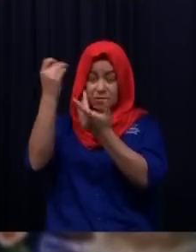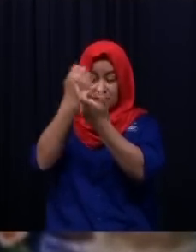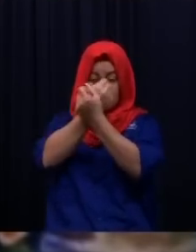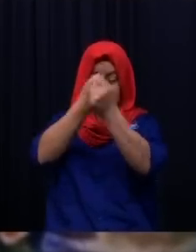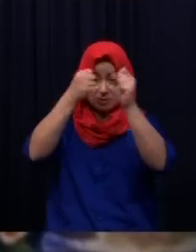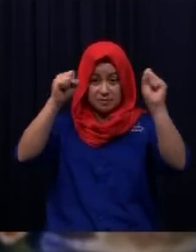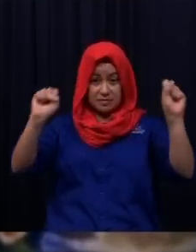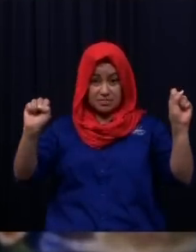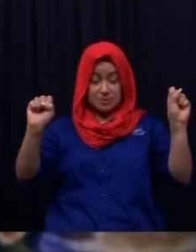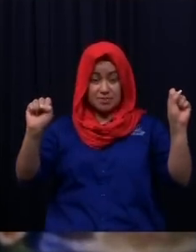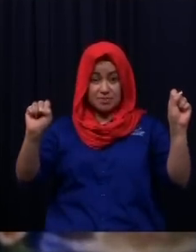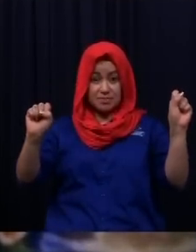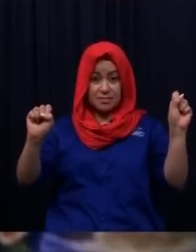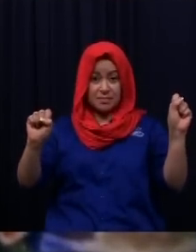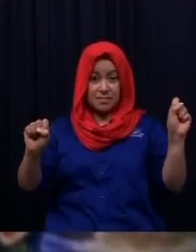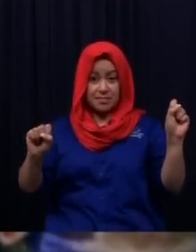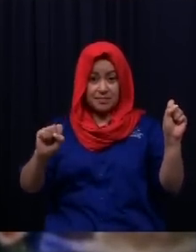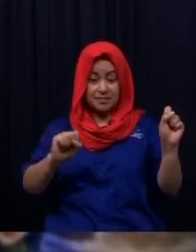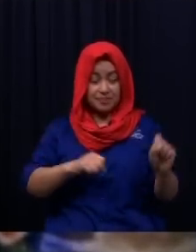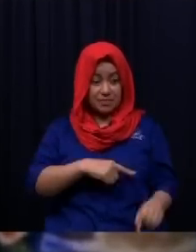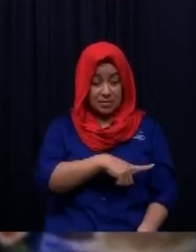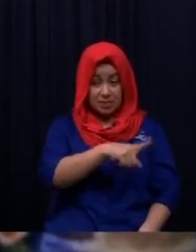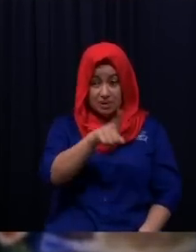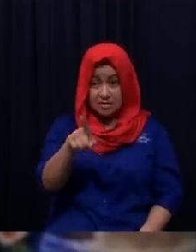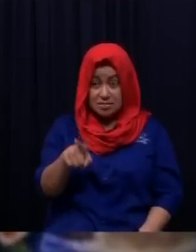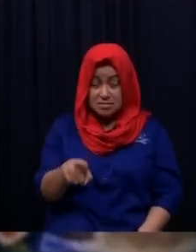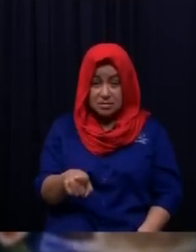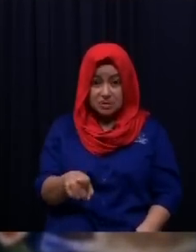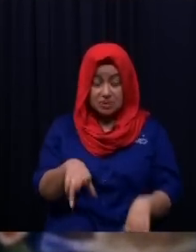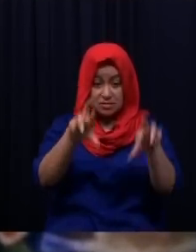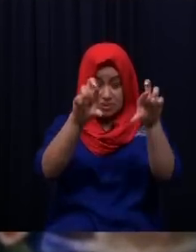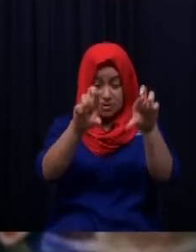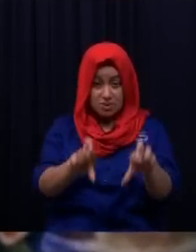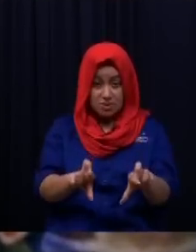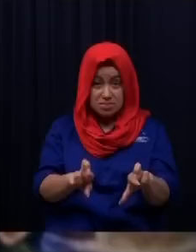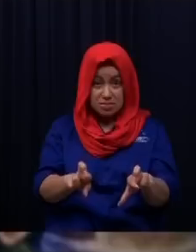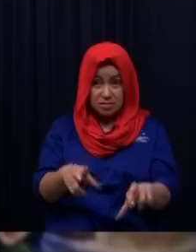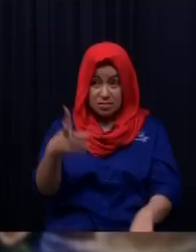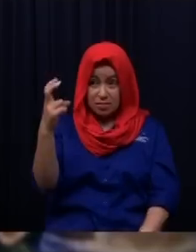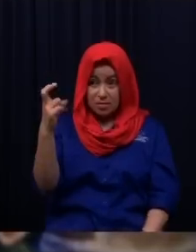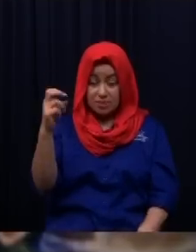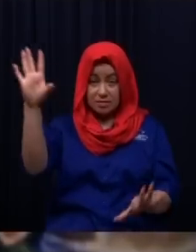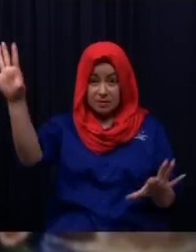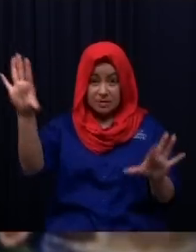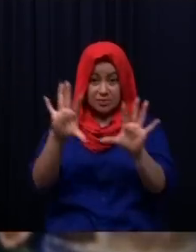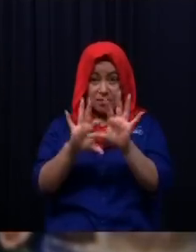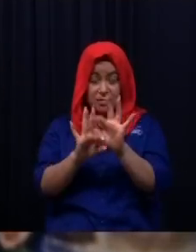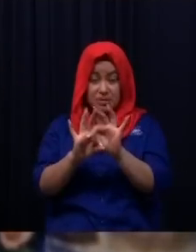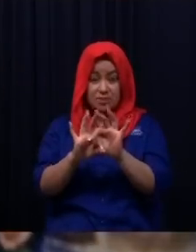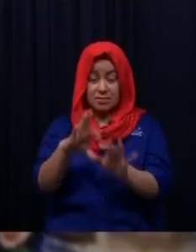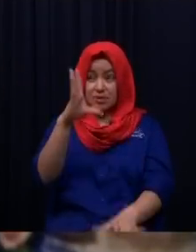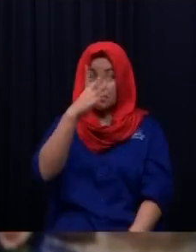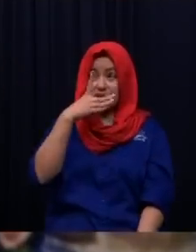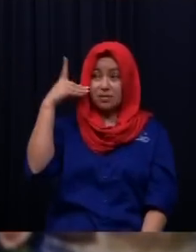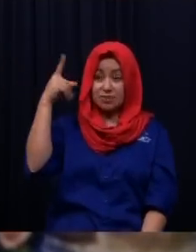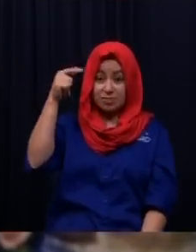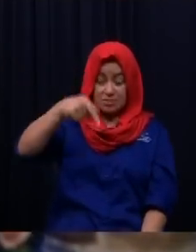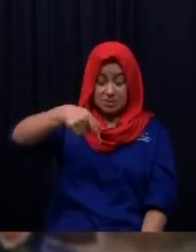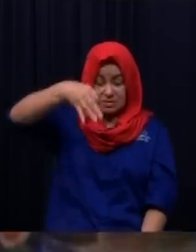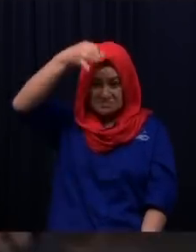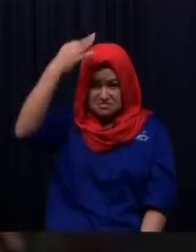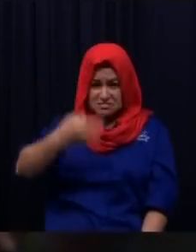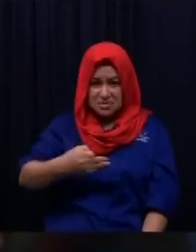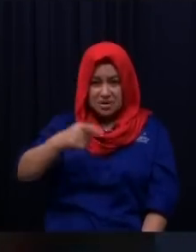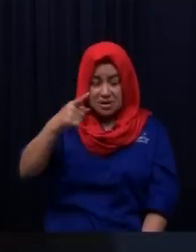salvación. Y aquellas personas que quieren reconciliar, este es tu momento. Para que tomes la decisión como el